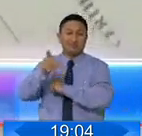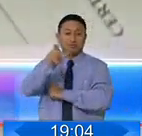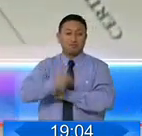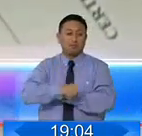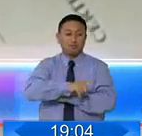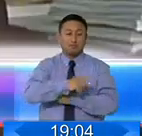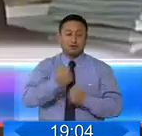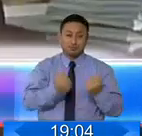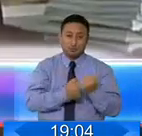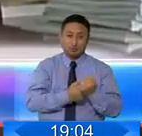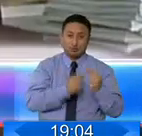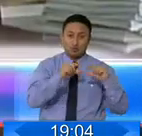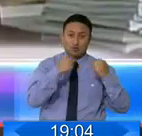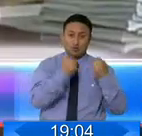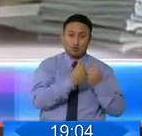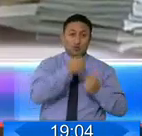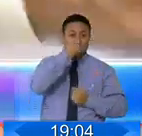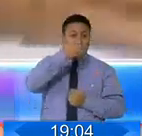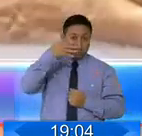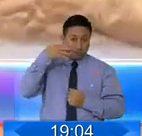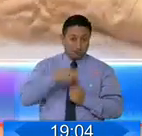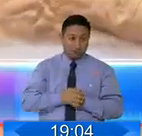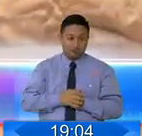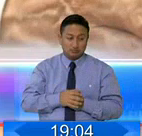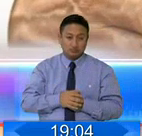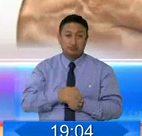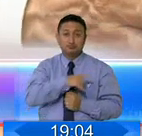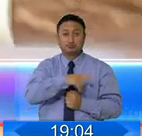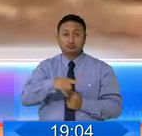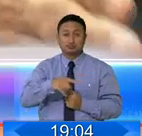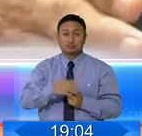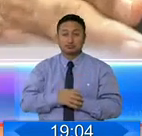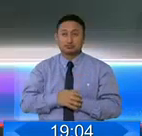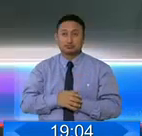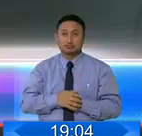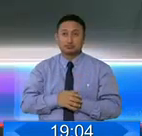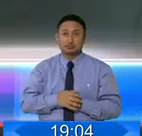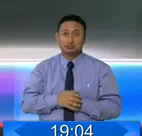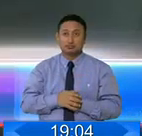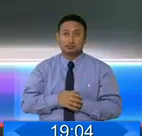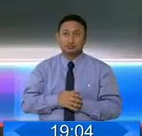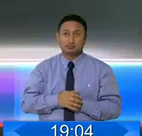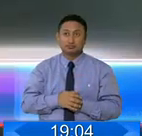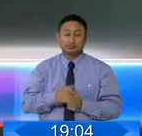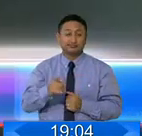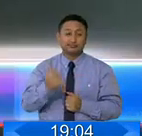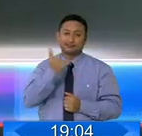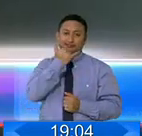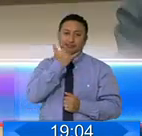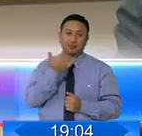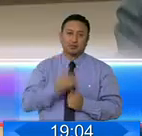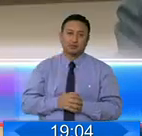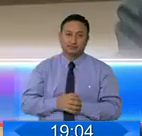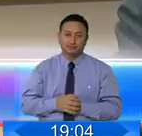pobladores amazónicos en contra de Chevron resultó, como dice el adagio popular, el remedio peor que la